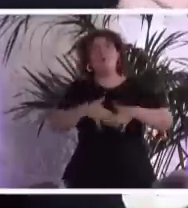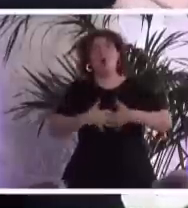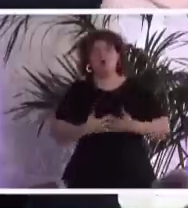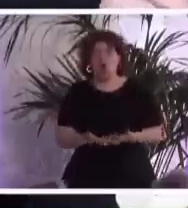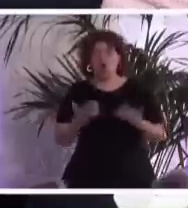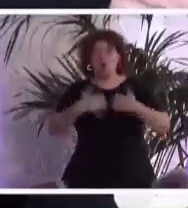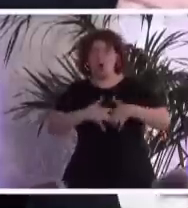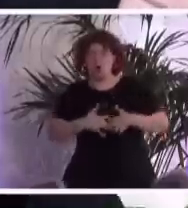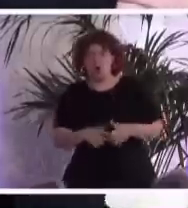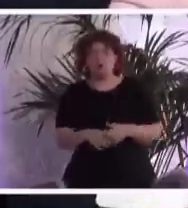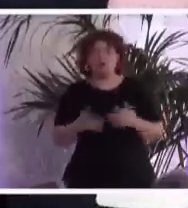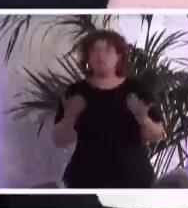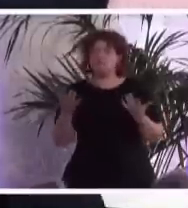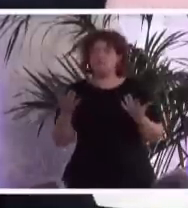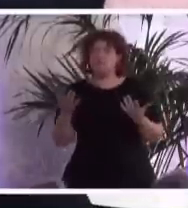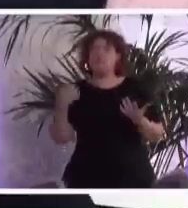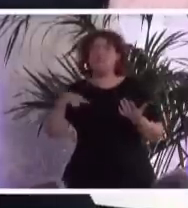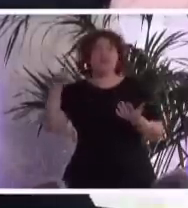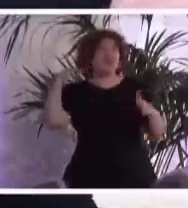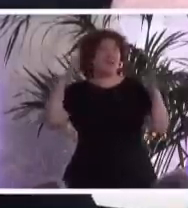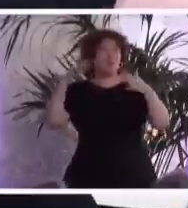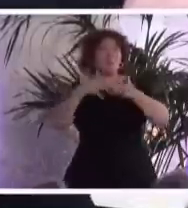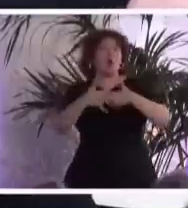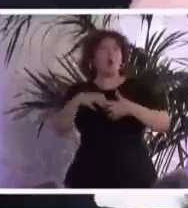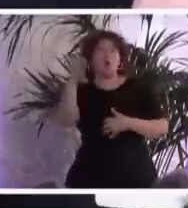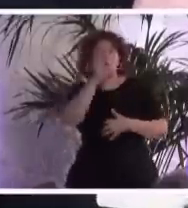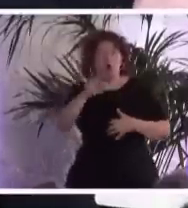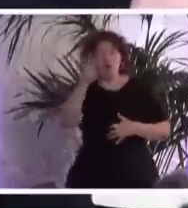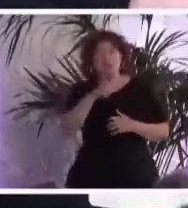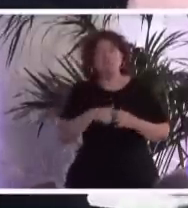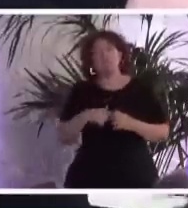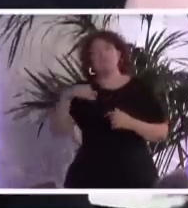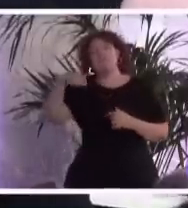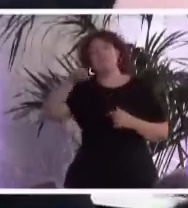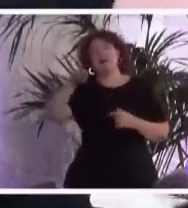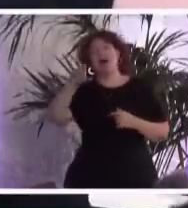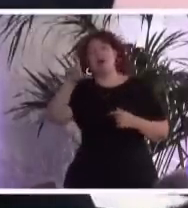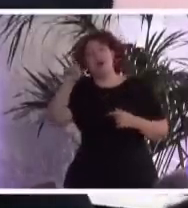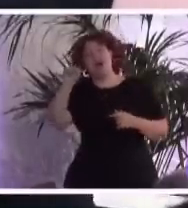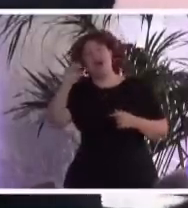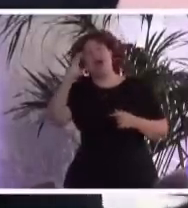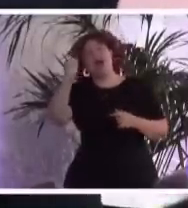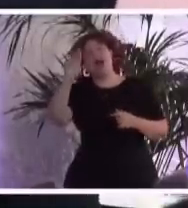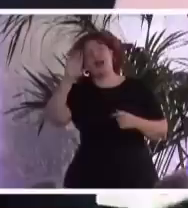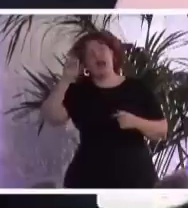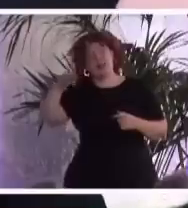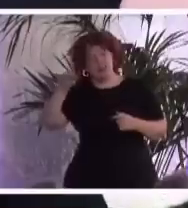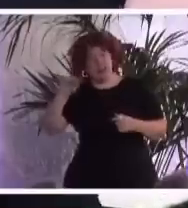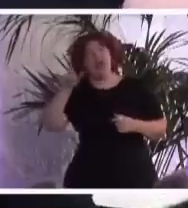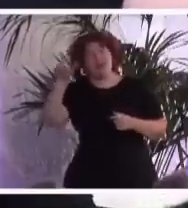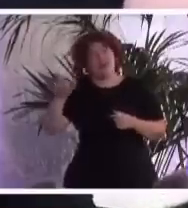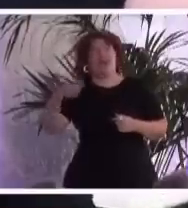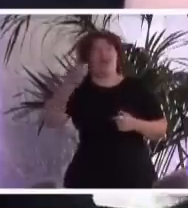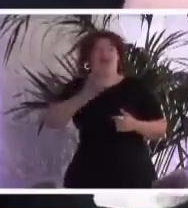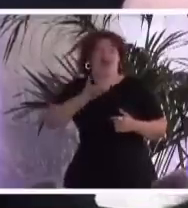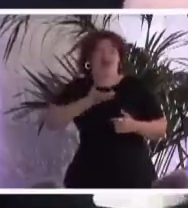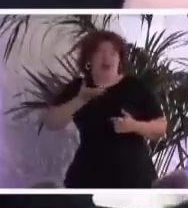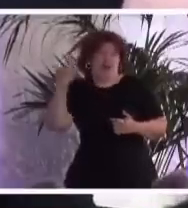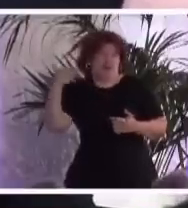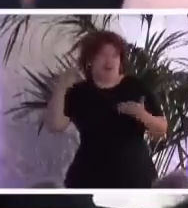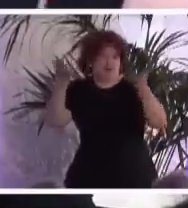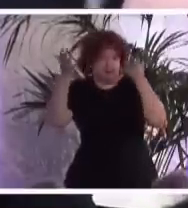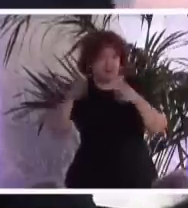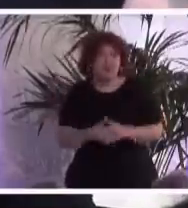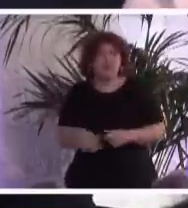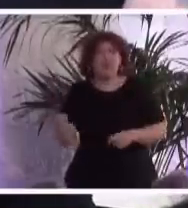motor podemos Cuando había motor podemos Manuela carmena fue alcaldesa cuando entre Florentino Pérez y unos cuantos